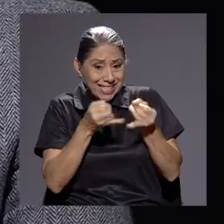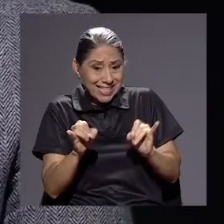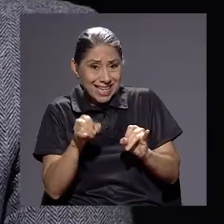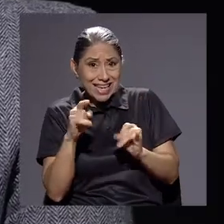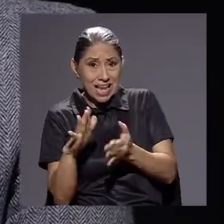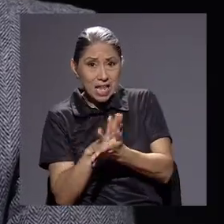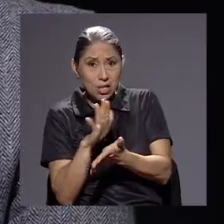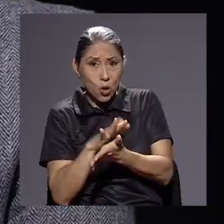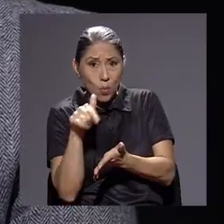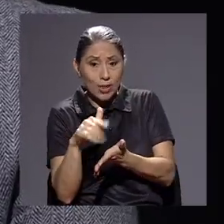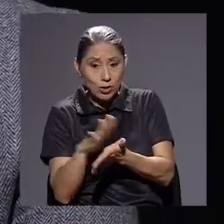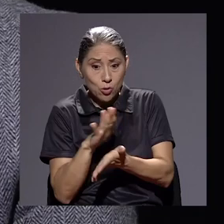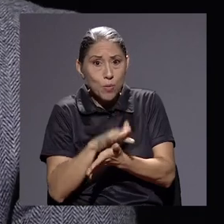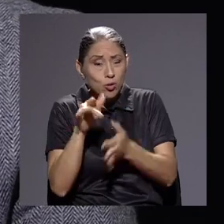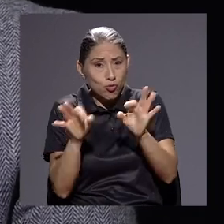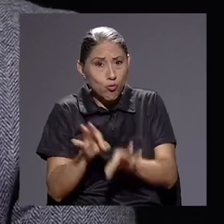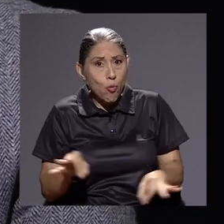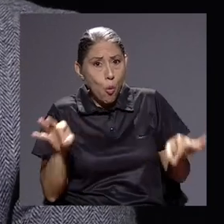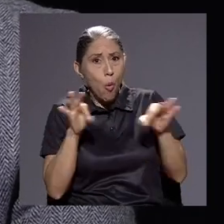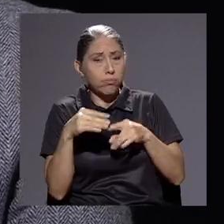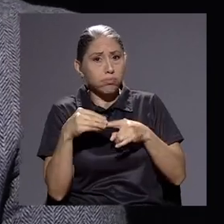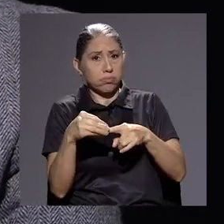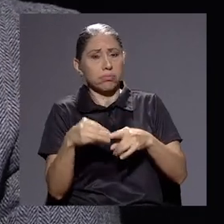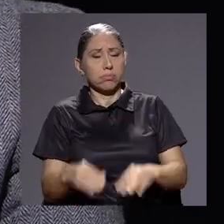es la prioridad de un documento como estos. Es que